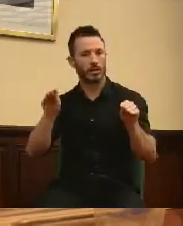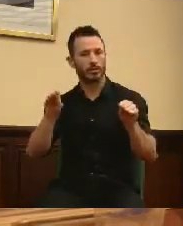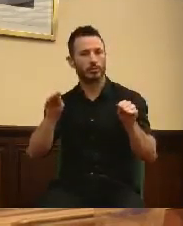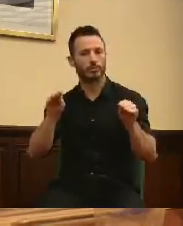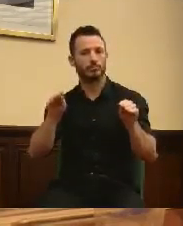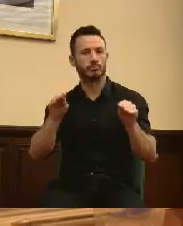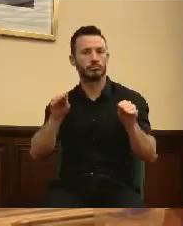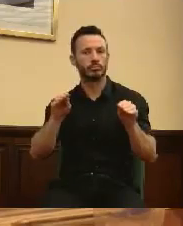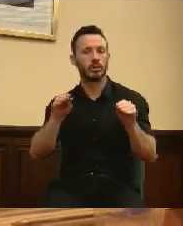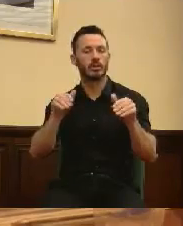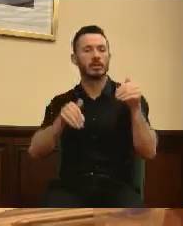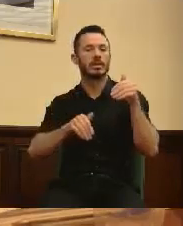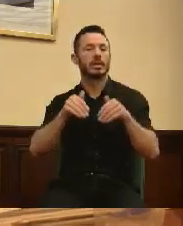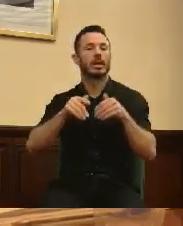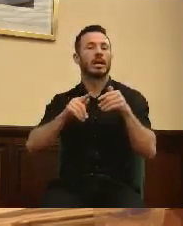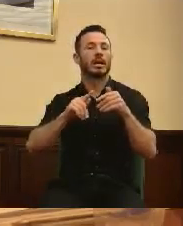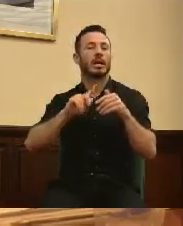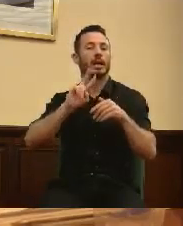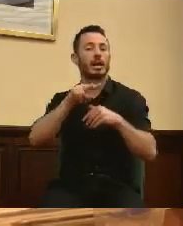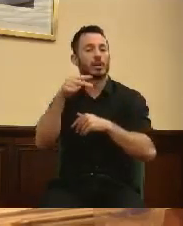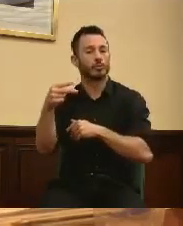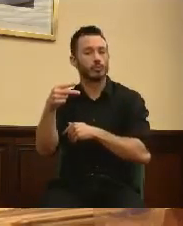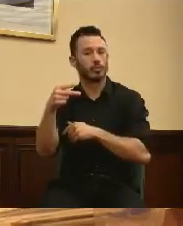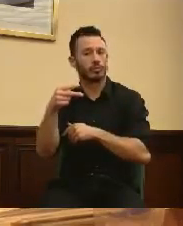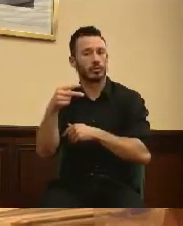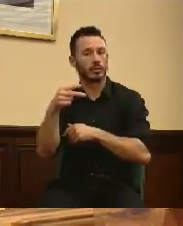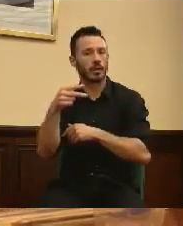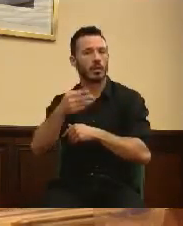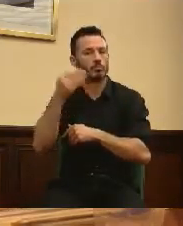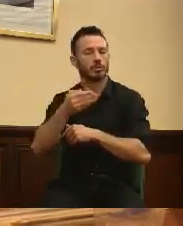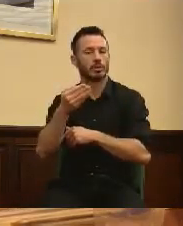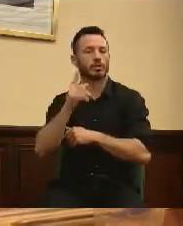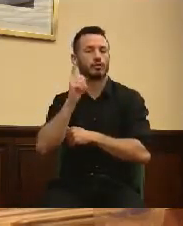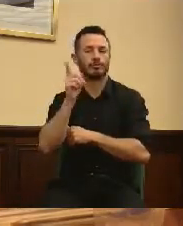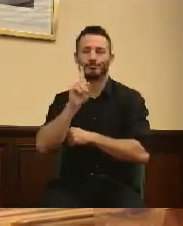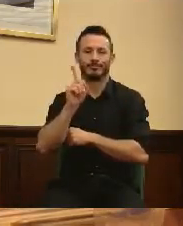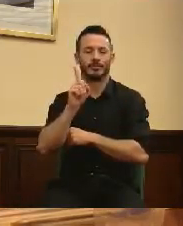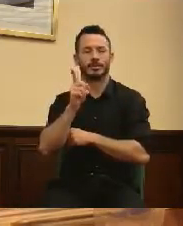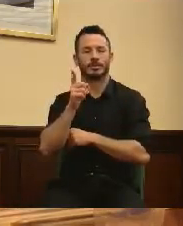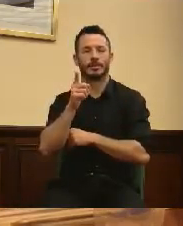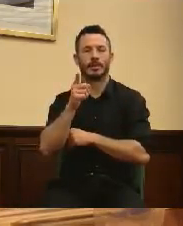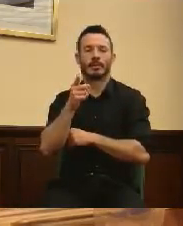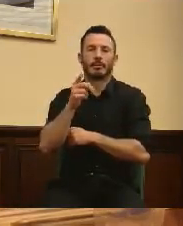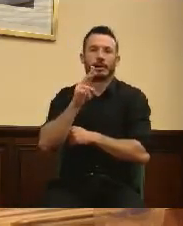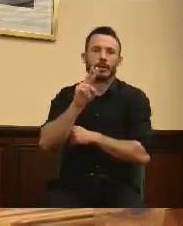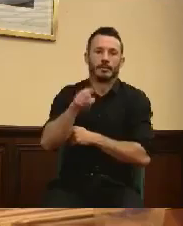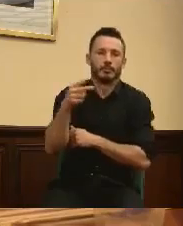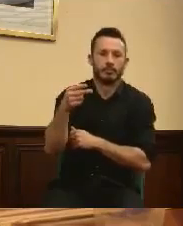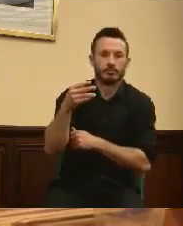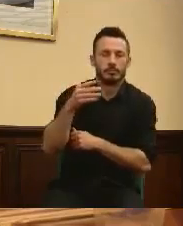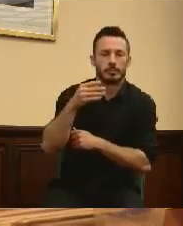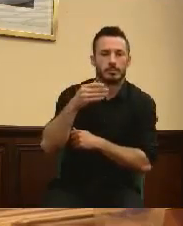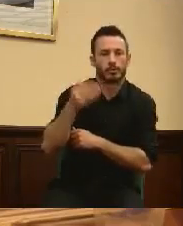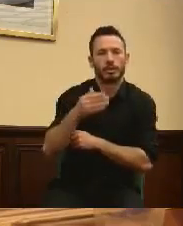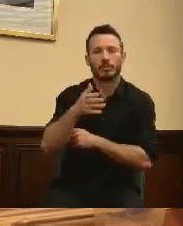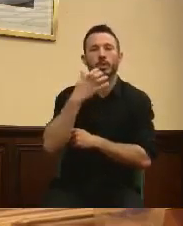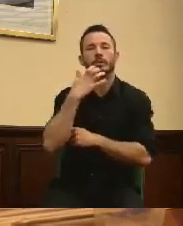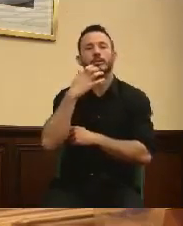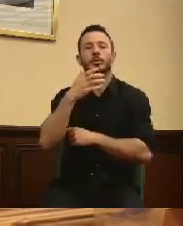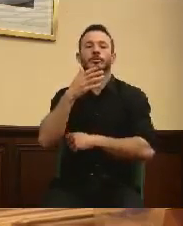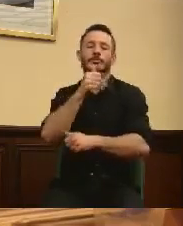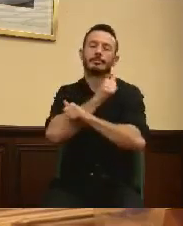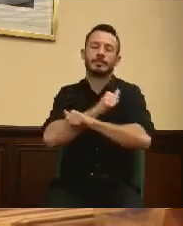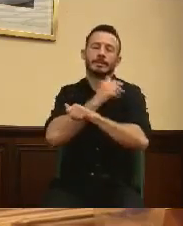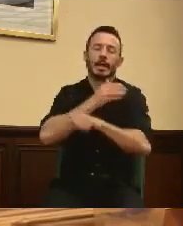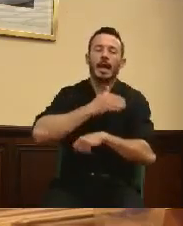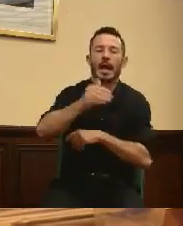mismo. El resultado es una expectativa por parte de las que los deseamos que puede llegar a verse realizada o no. Pero